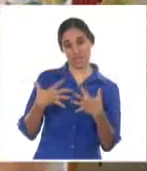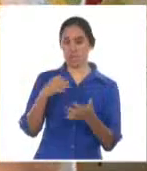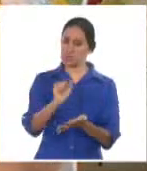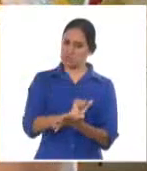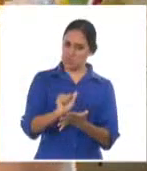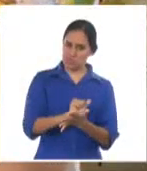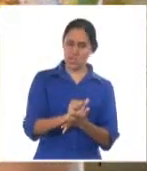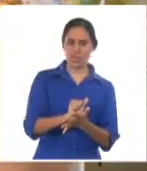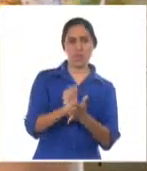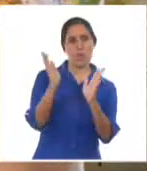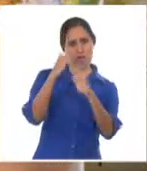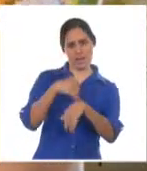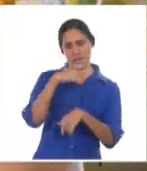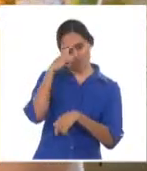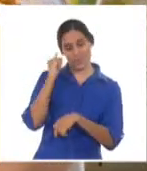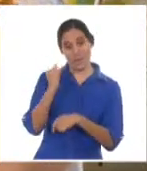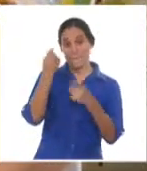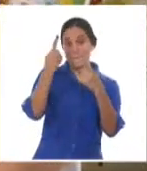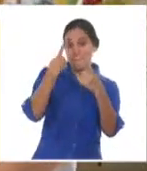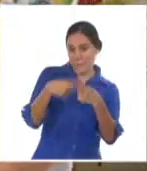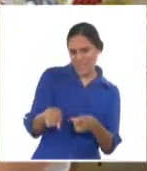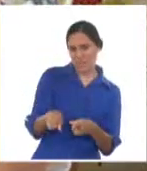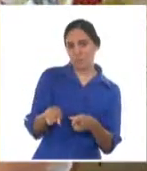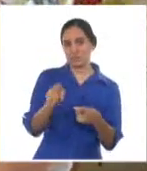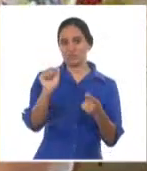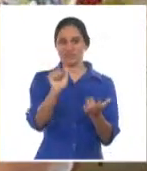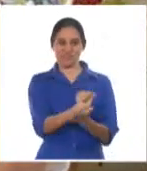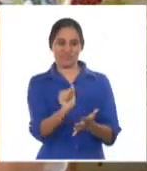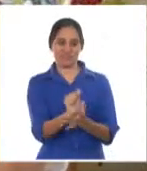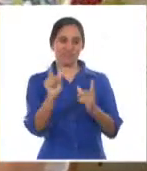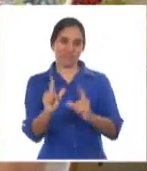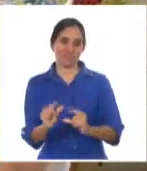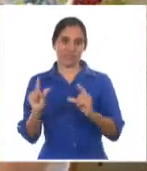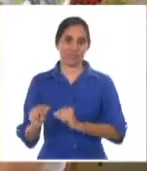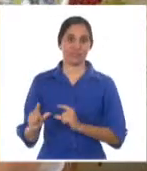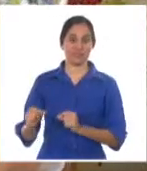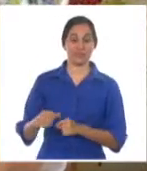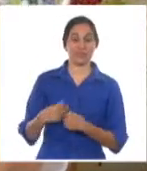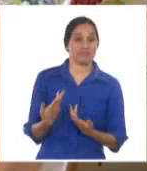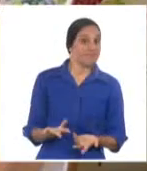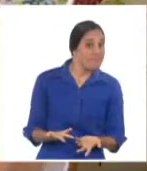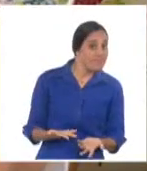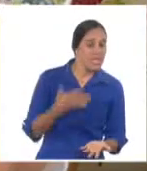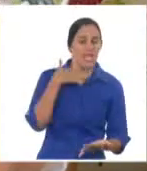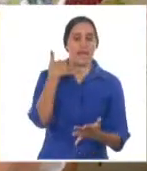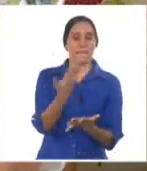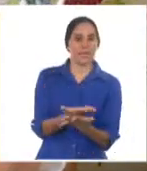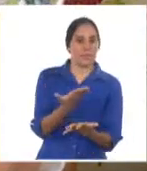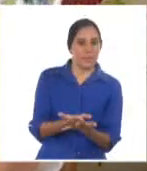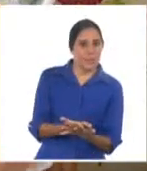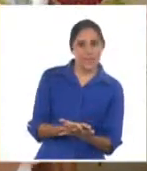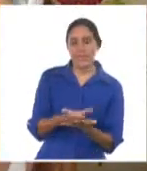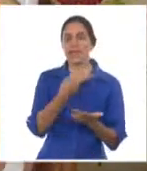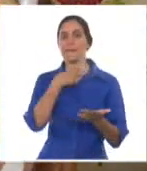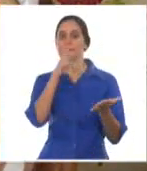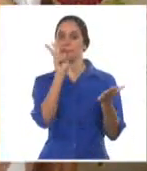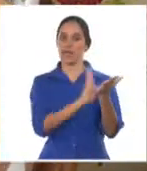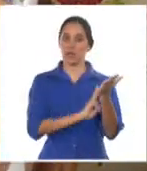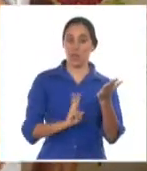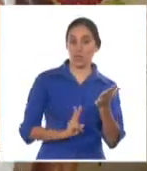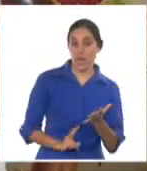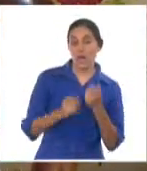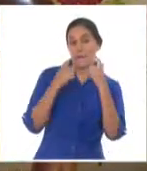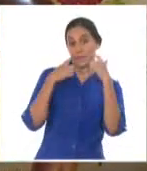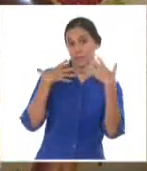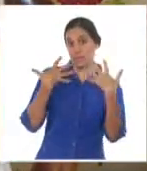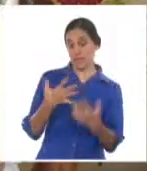están desarticulados. Entonces, la propuesta que se ha estado valorando y que pensamos